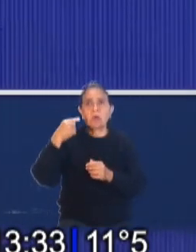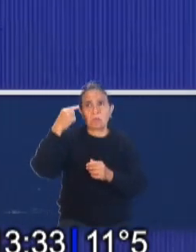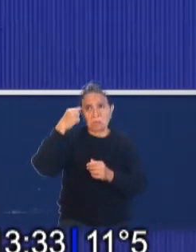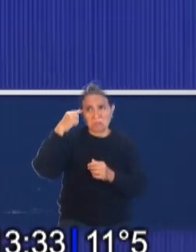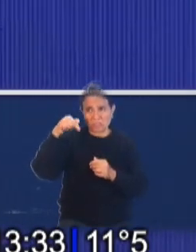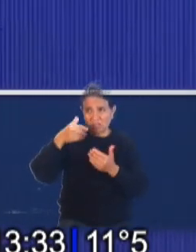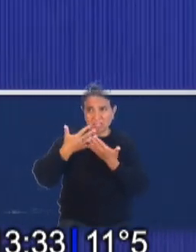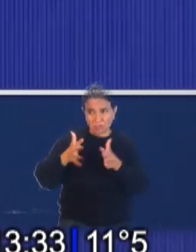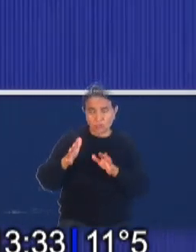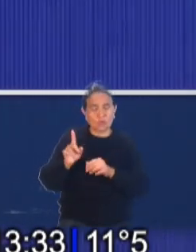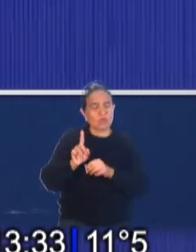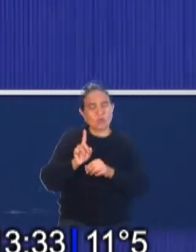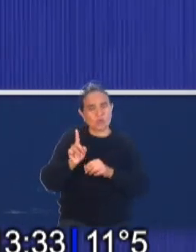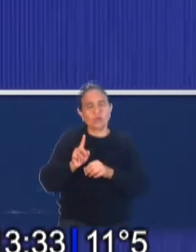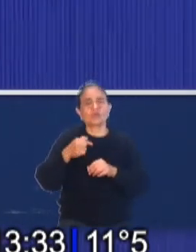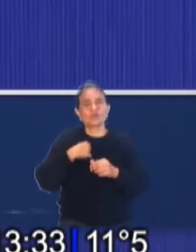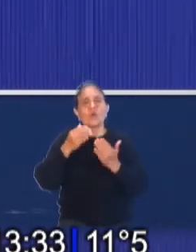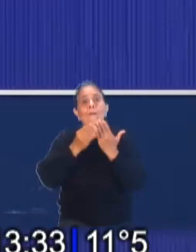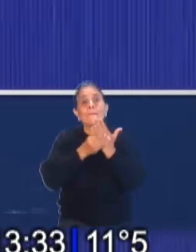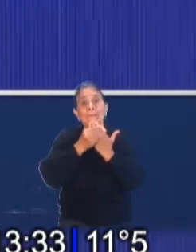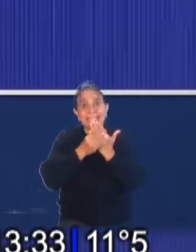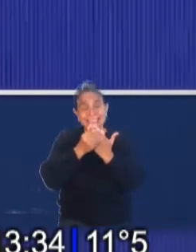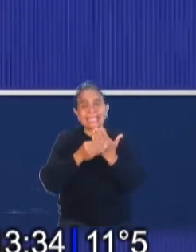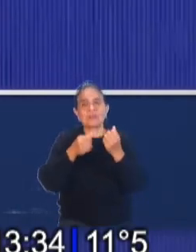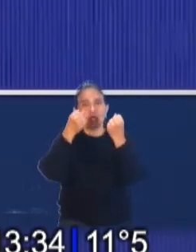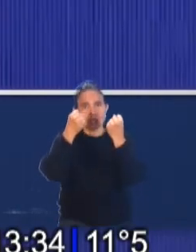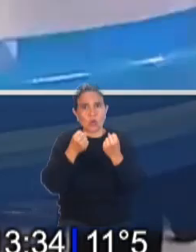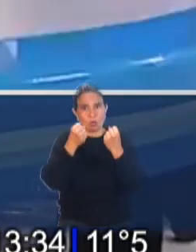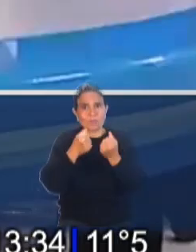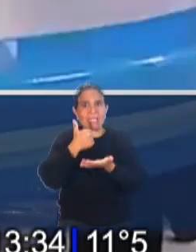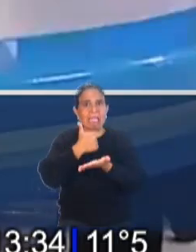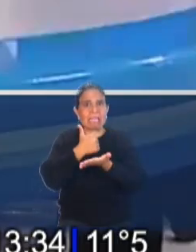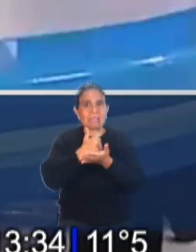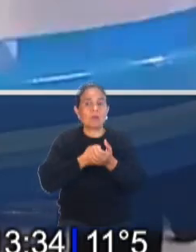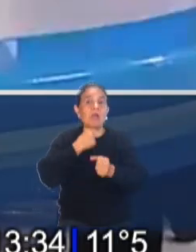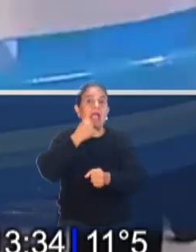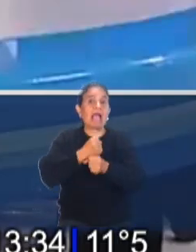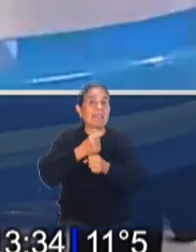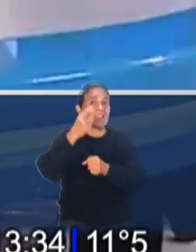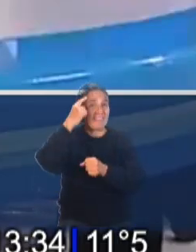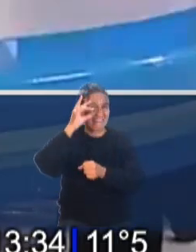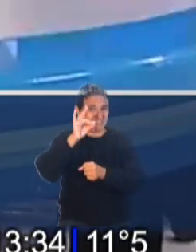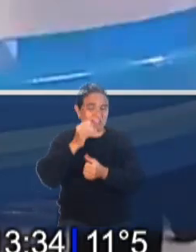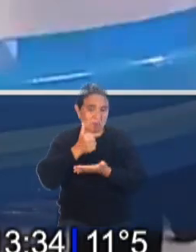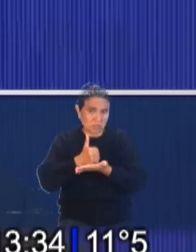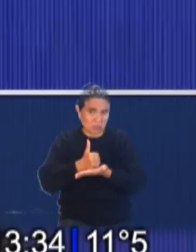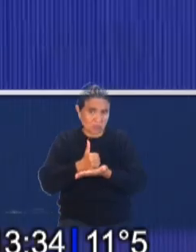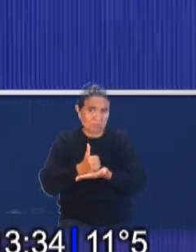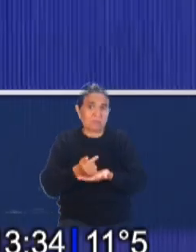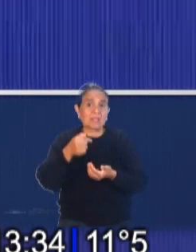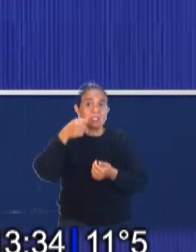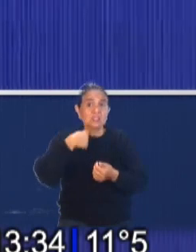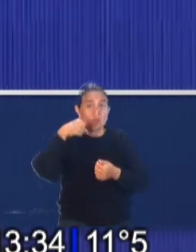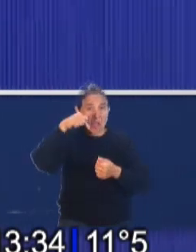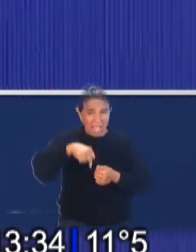se quedará al frente del Ministerio de Economía hasta el 10 de diciembre. Señaló que una salida suya en este momento